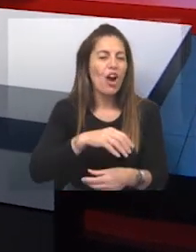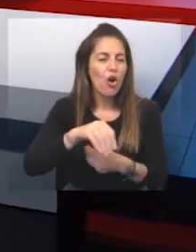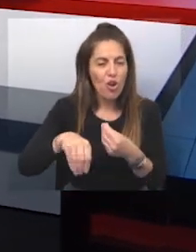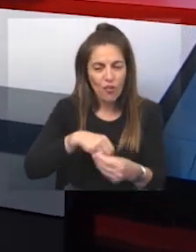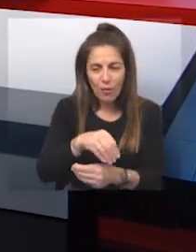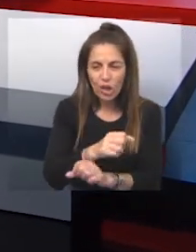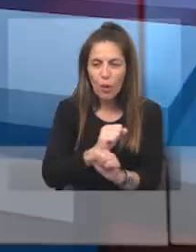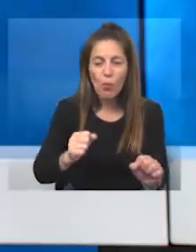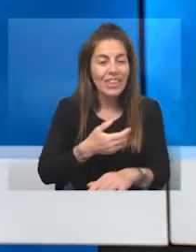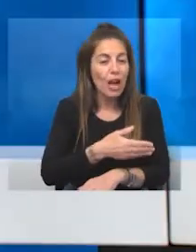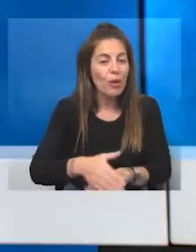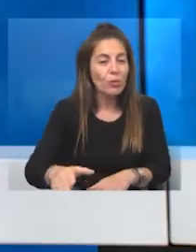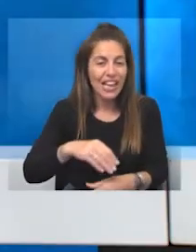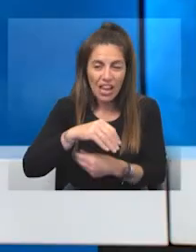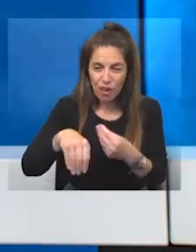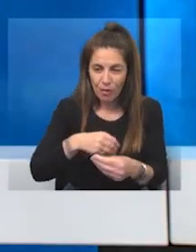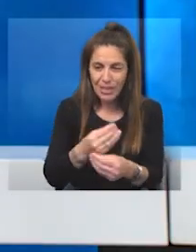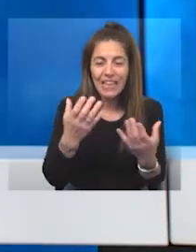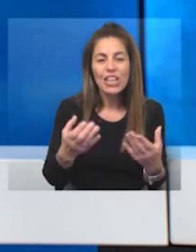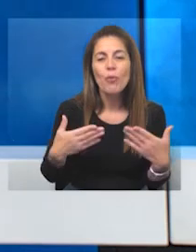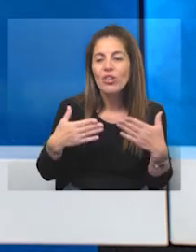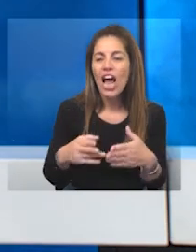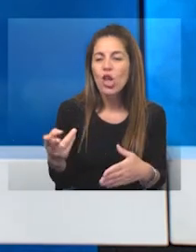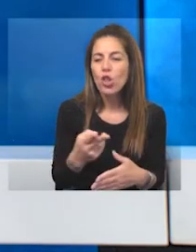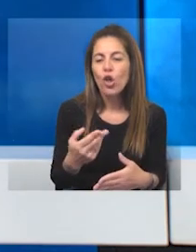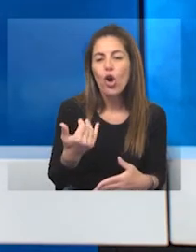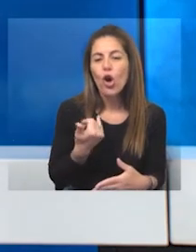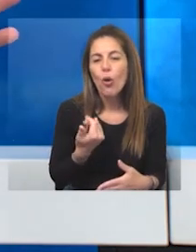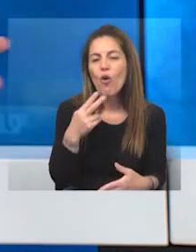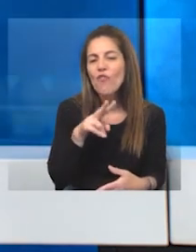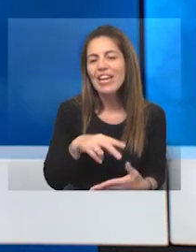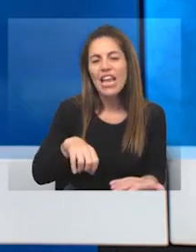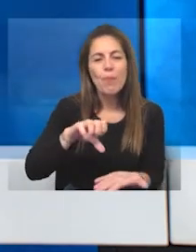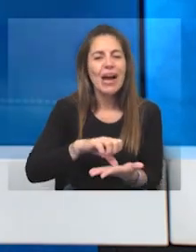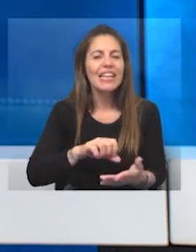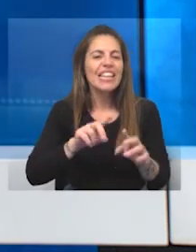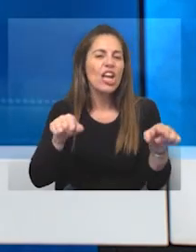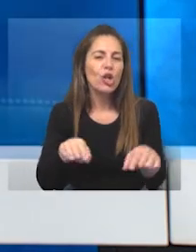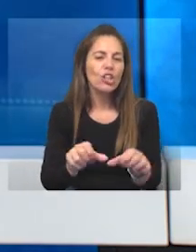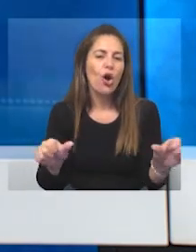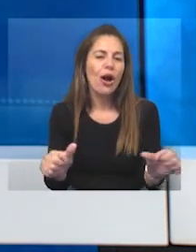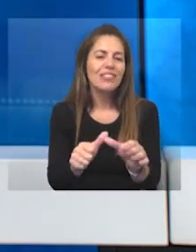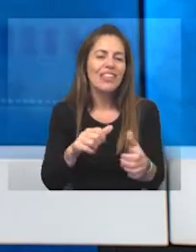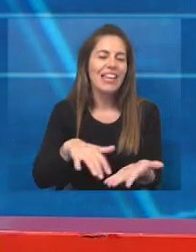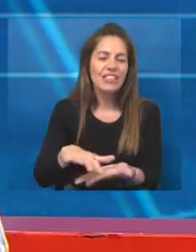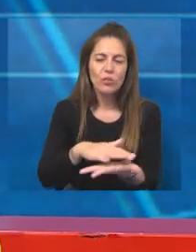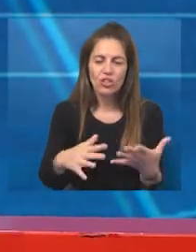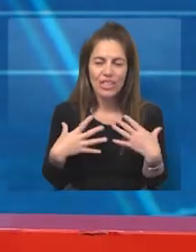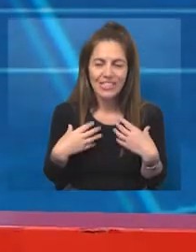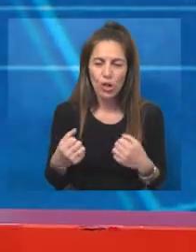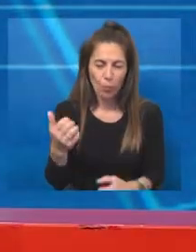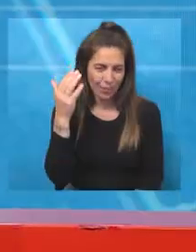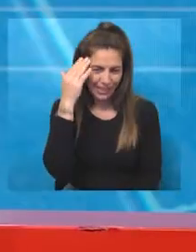puede llegar a repercutir con las familias pero quiero preguntar a los dos Cómo ven a nuestro país qué diagnóstico hacen de la situación que tenemos en Salud Mental bueno a